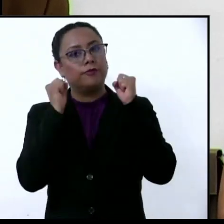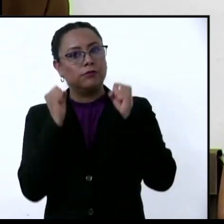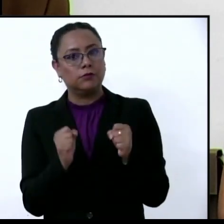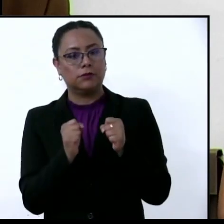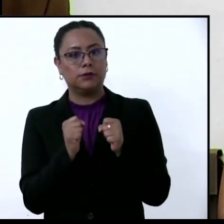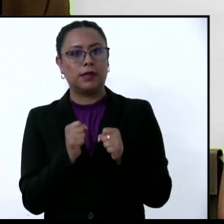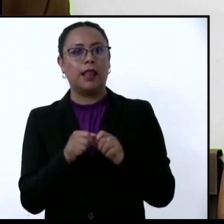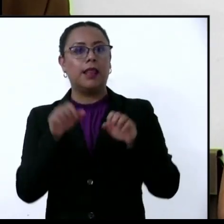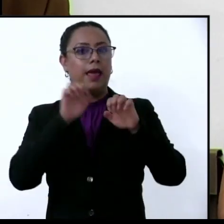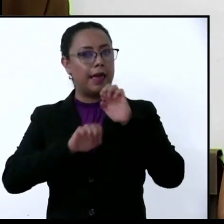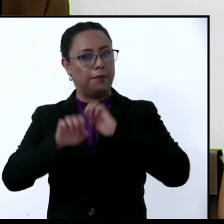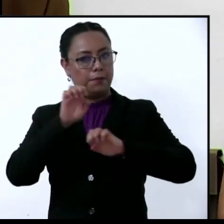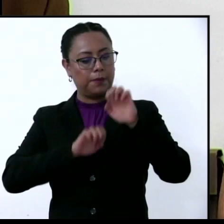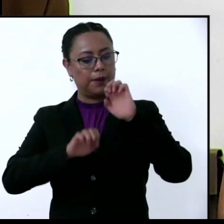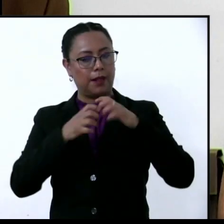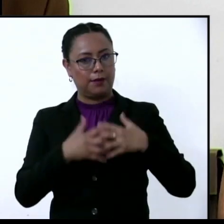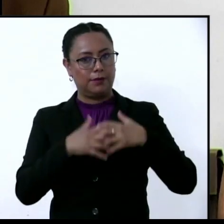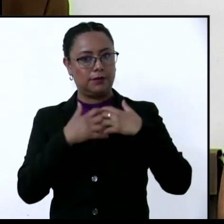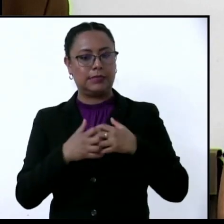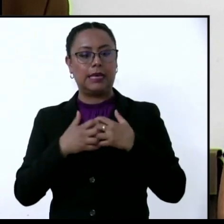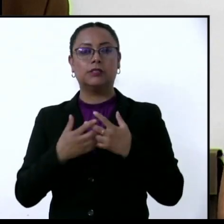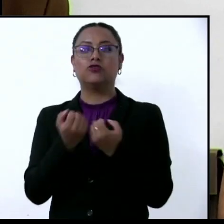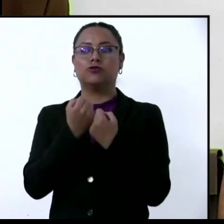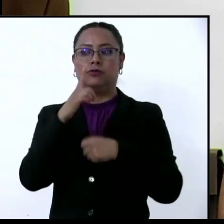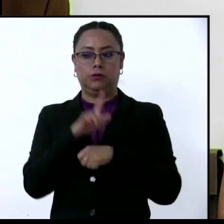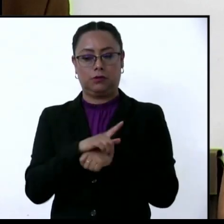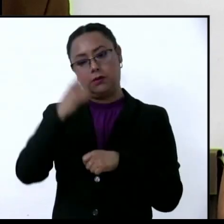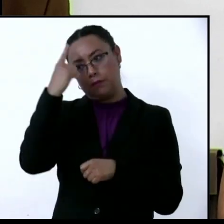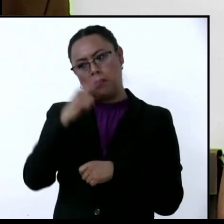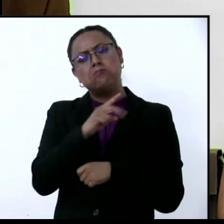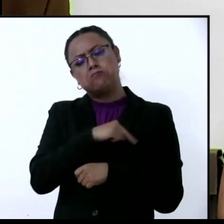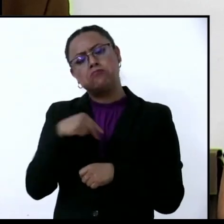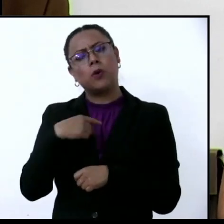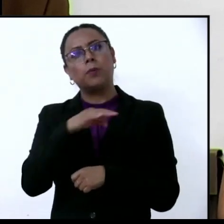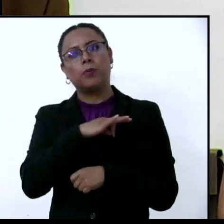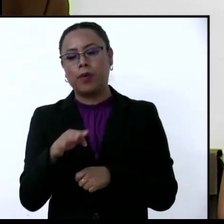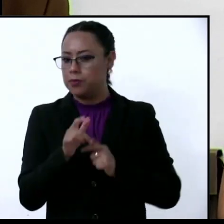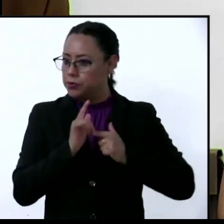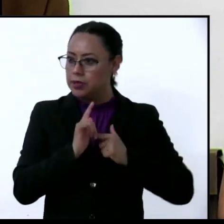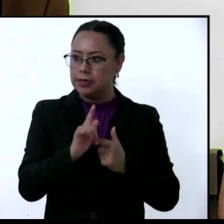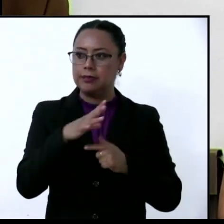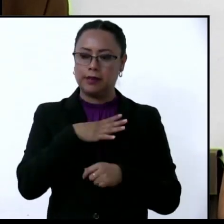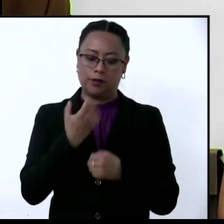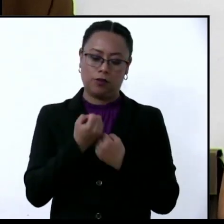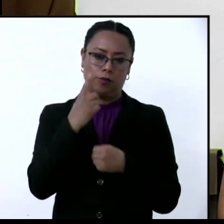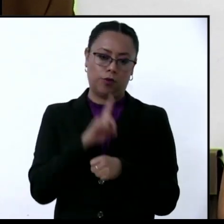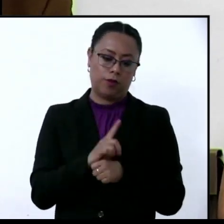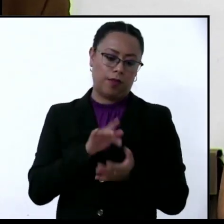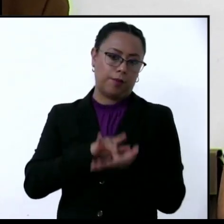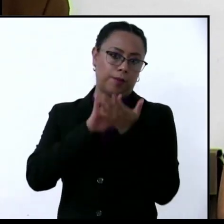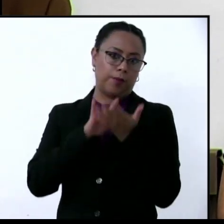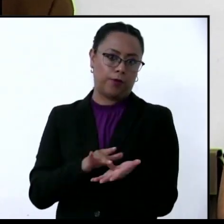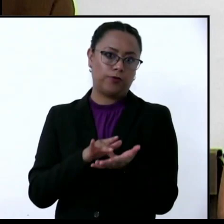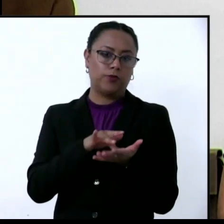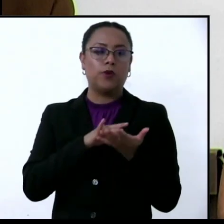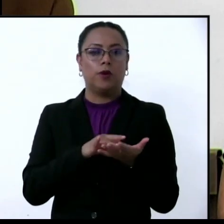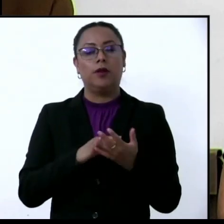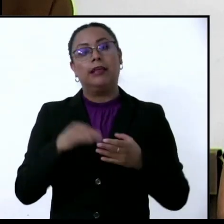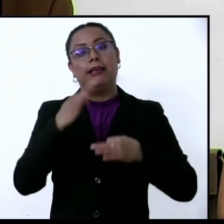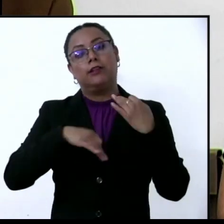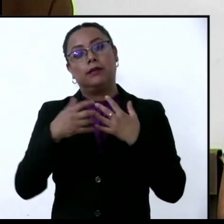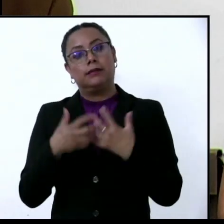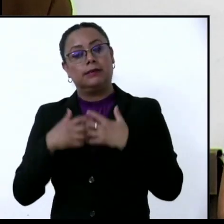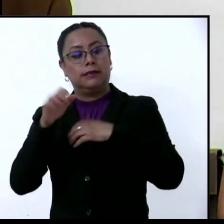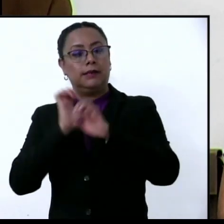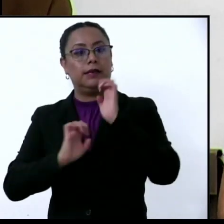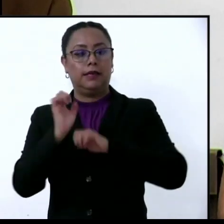sociales para tener la posibilidad de continuar con el apoyo y el acompañamiento para que las empresas sociales